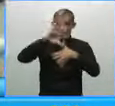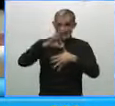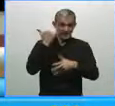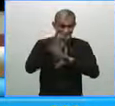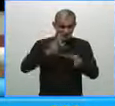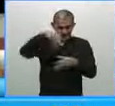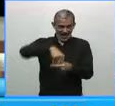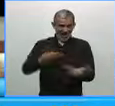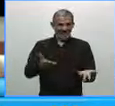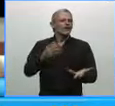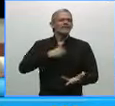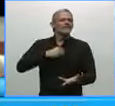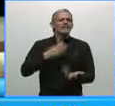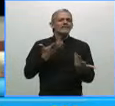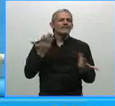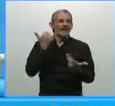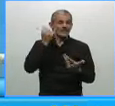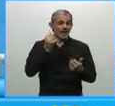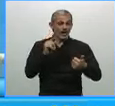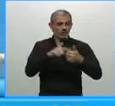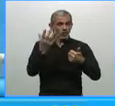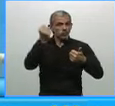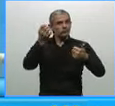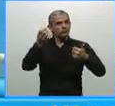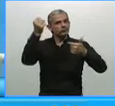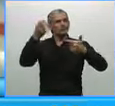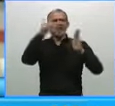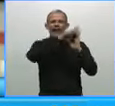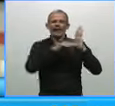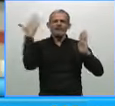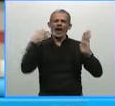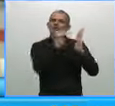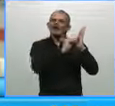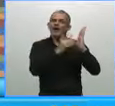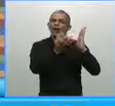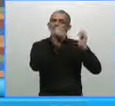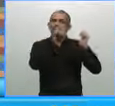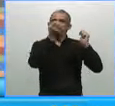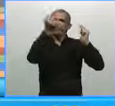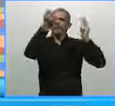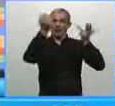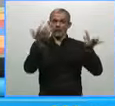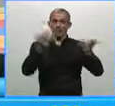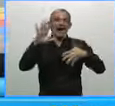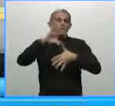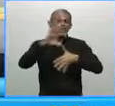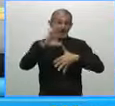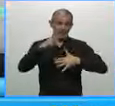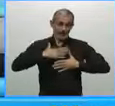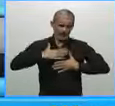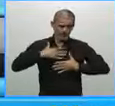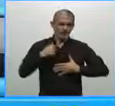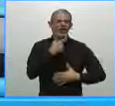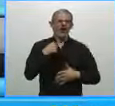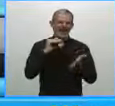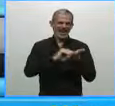Panamericano Qué significa ir cumpliendo esos objetivos esa lista que que fuiste Armando y un juego Panamericano Era uno de ellos